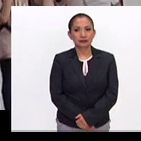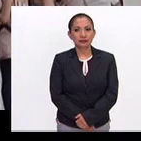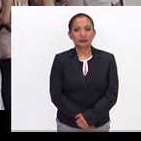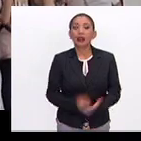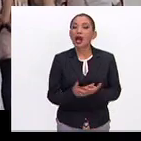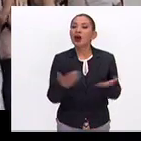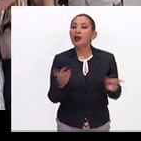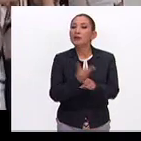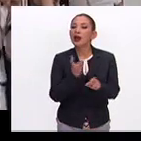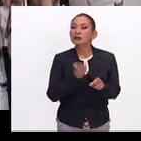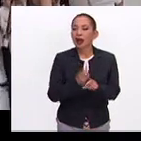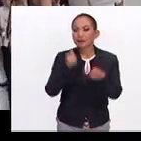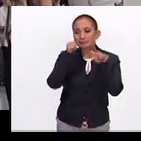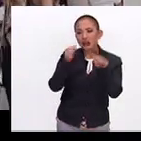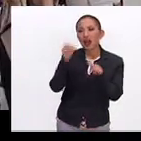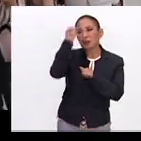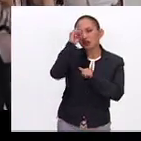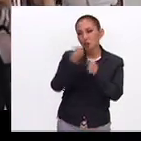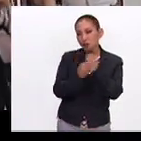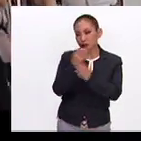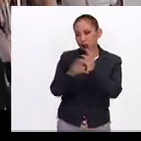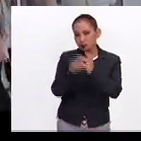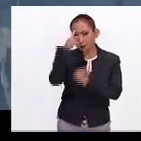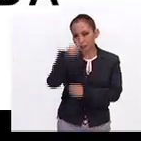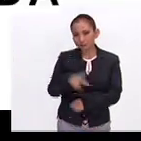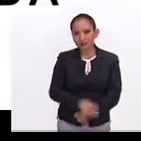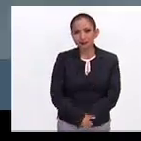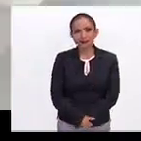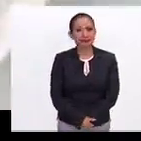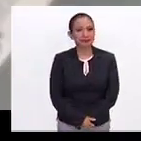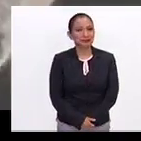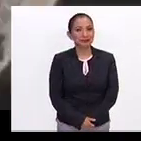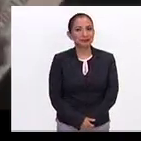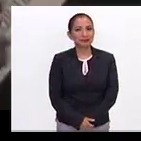Y ahora los invito a que escuchemos La novedad de la patria.